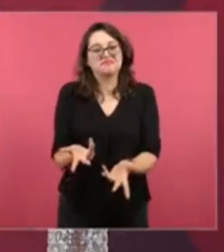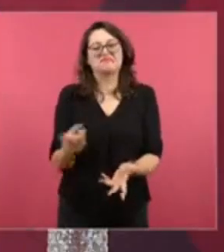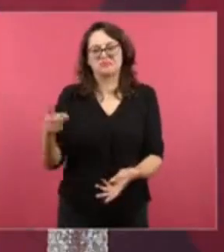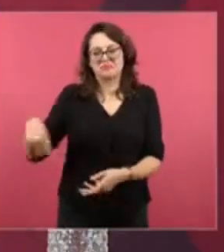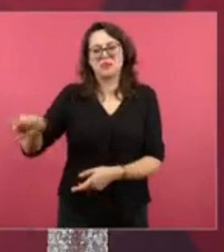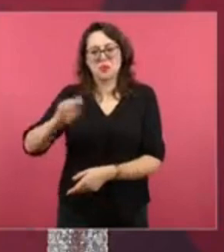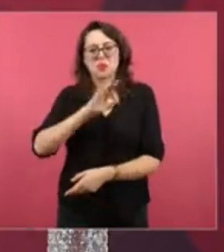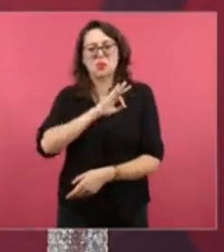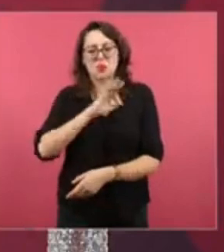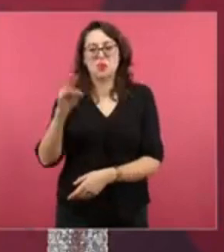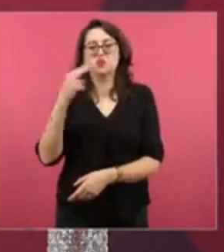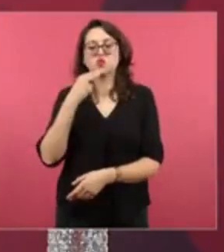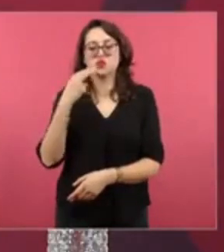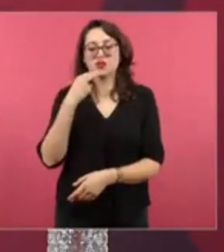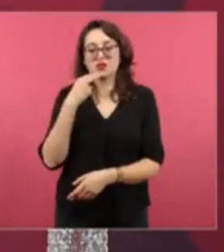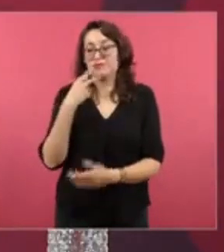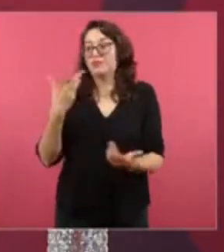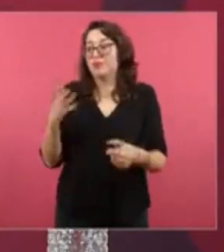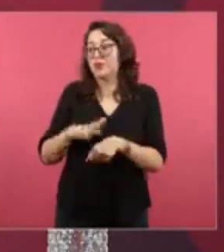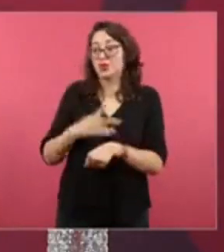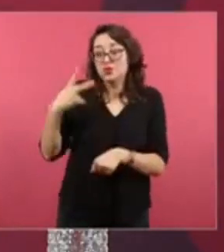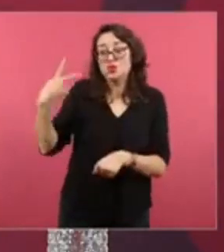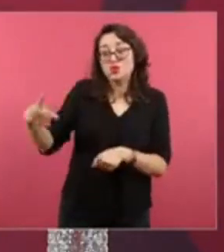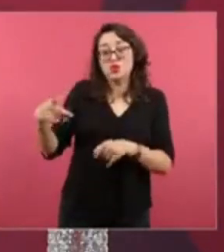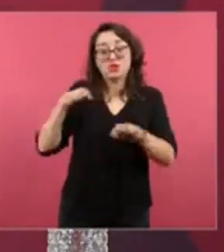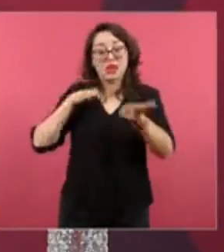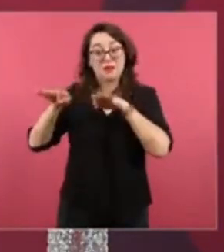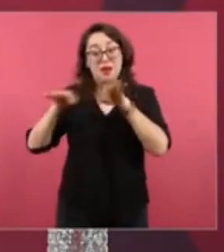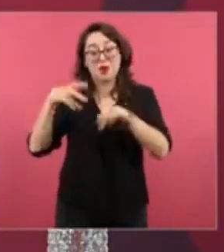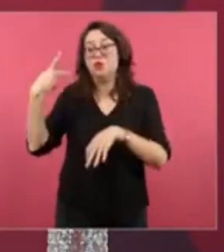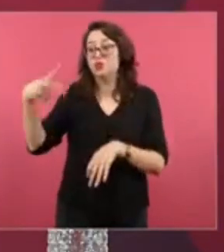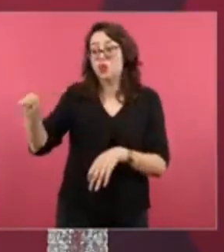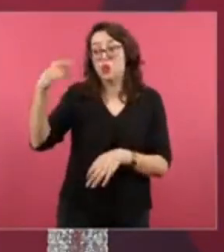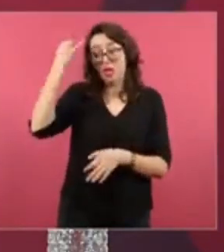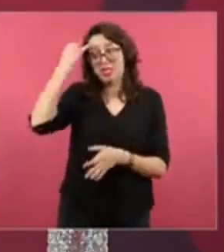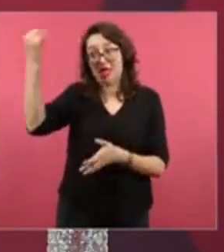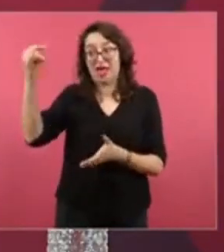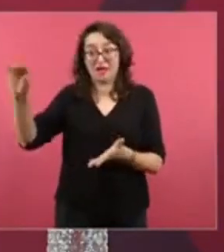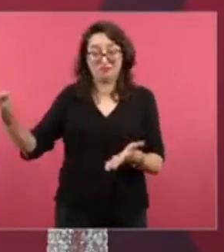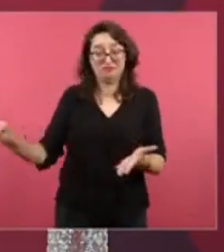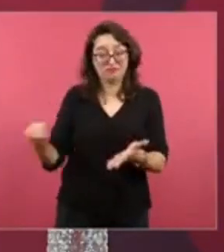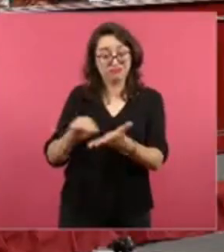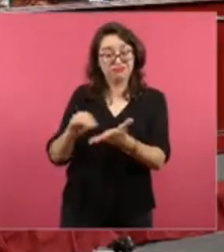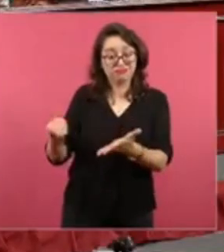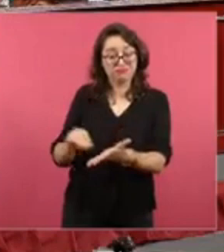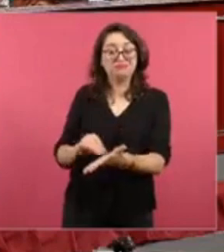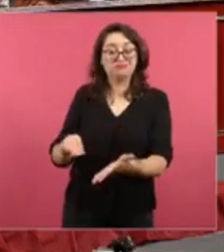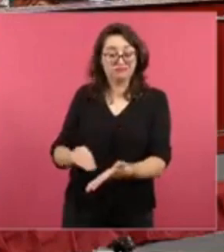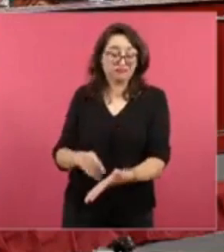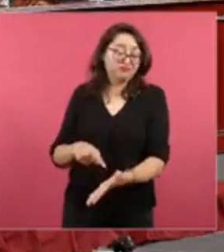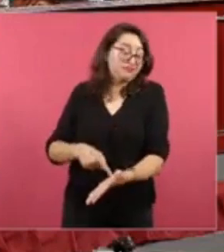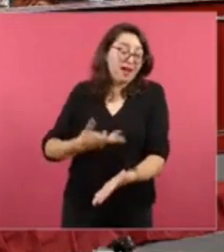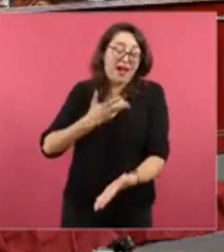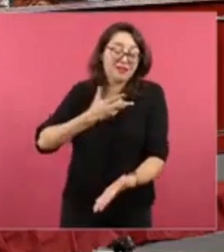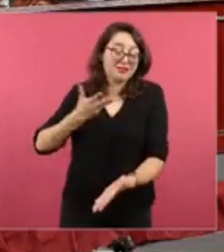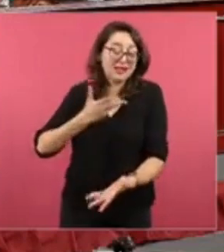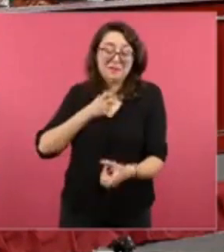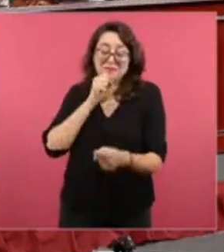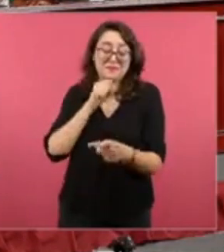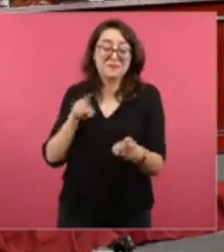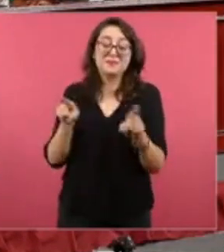que recuperan el trabajo colectivo y piensan en qué tipo de ciudadanos estamos formando.